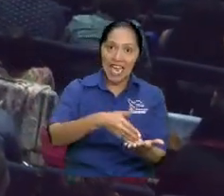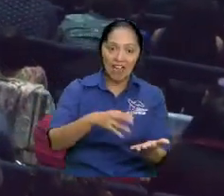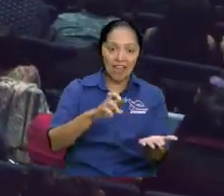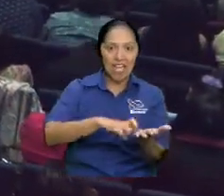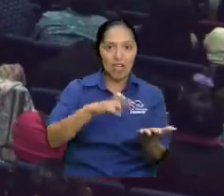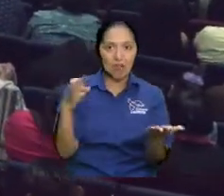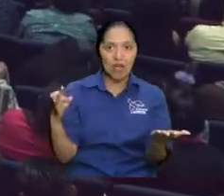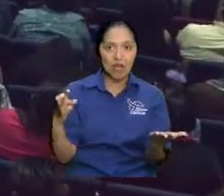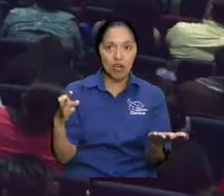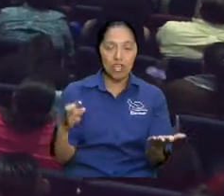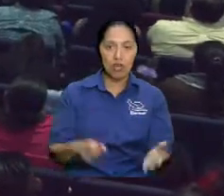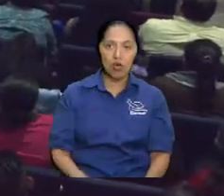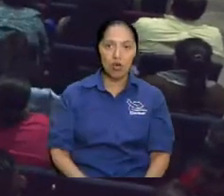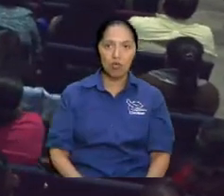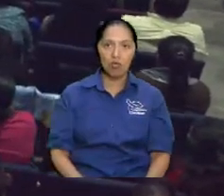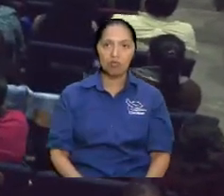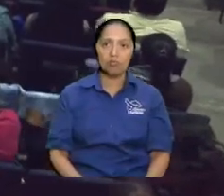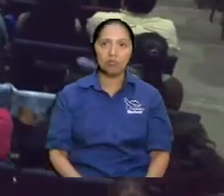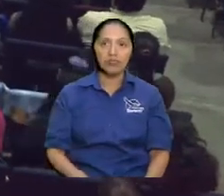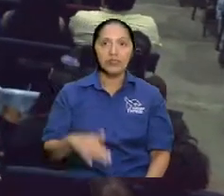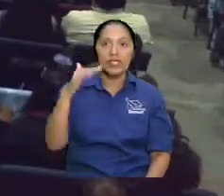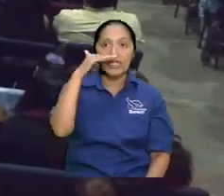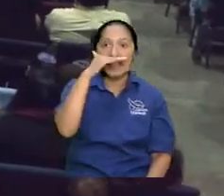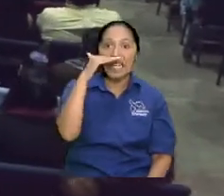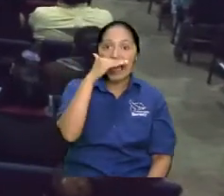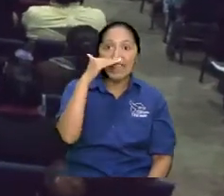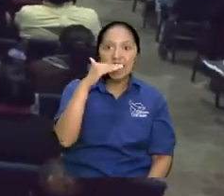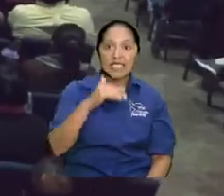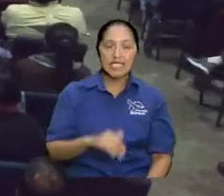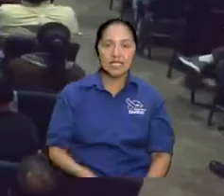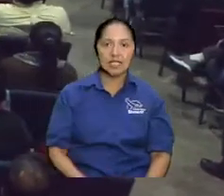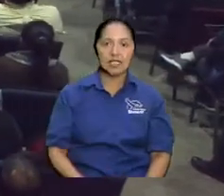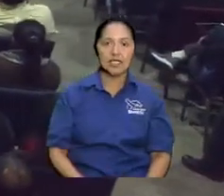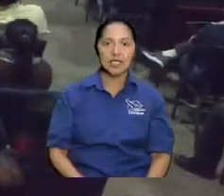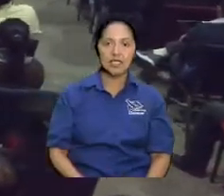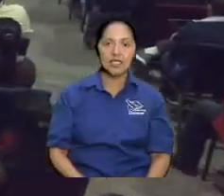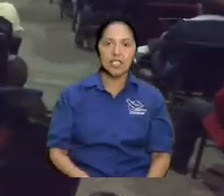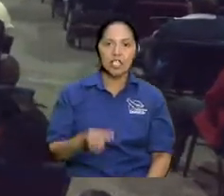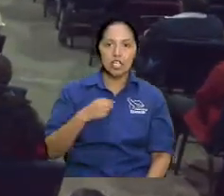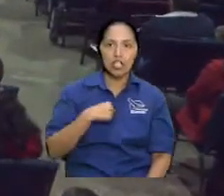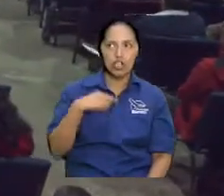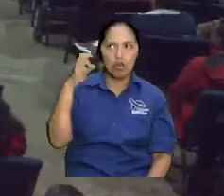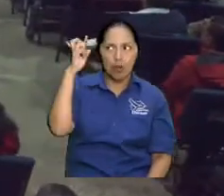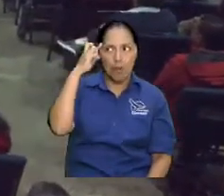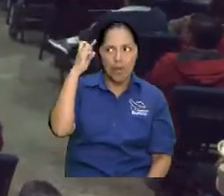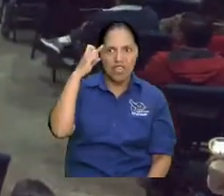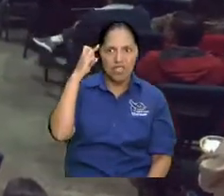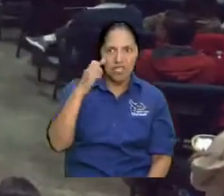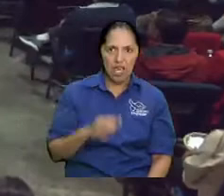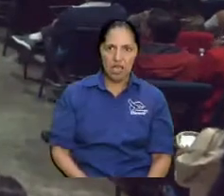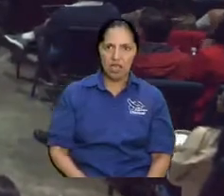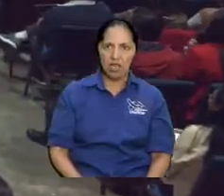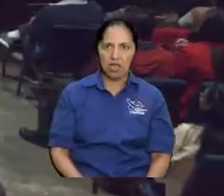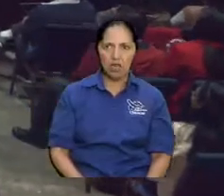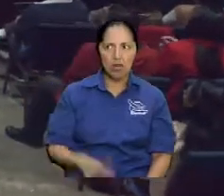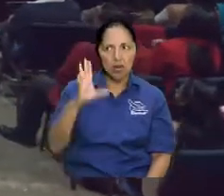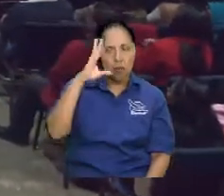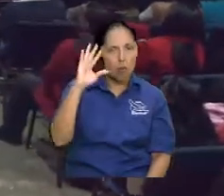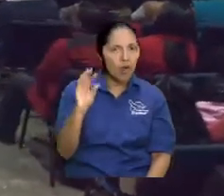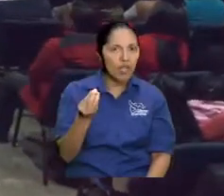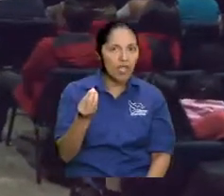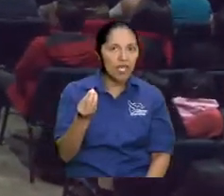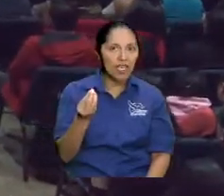Entonces empecé a averiguar por qué. ¿Será que estos bandidos me siguieron desde allá y me están repartiendo lo que no me dieron allá? No,